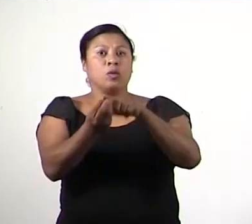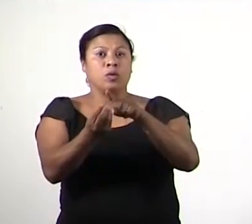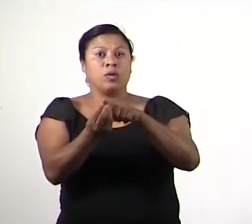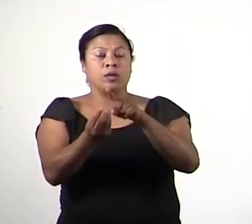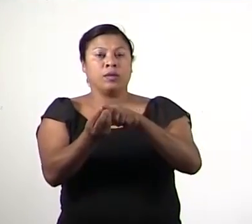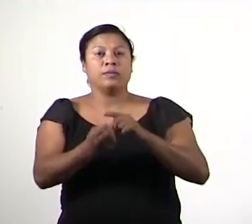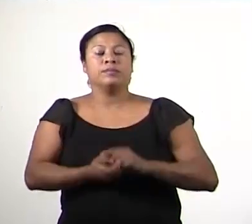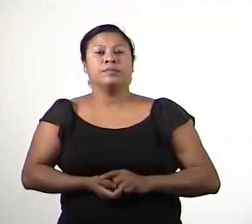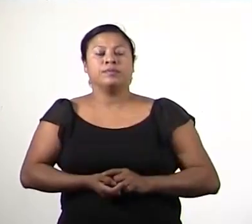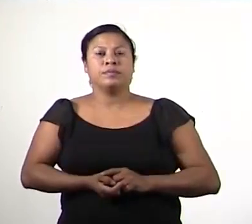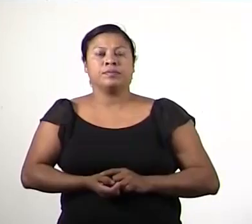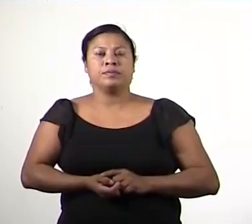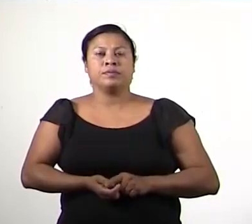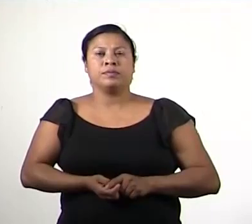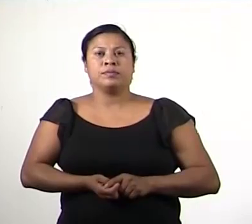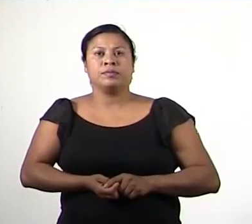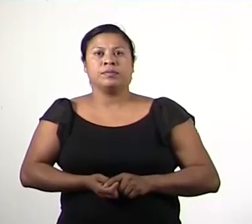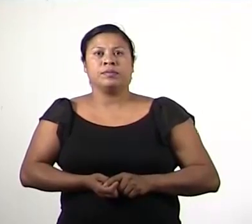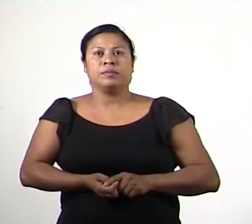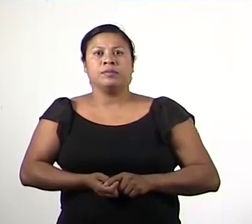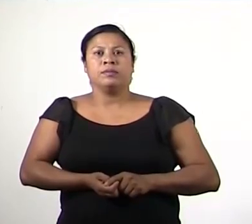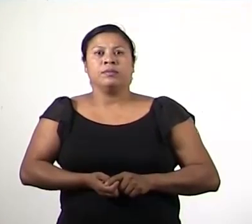¿Dónde